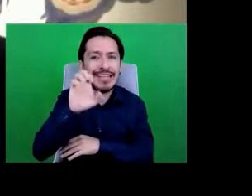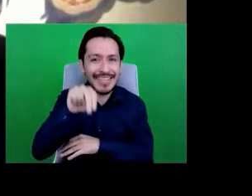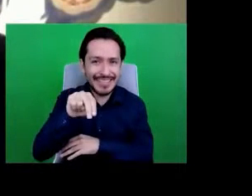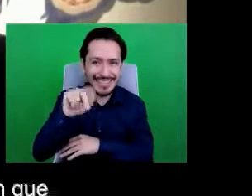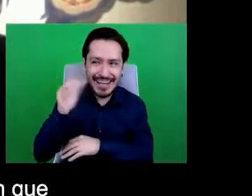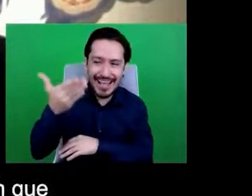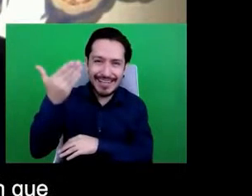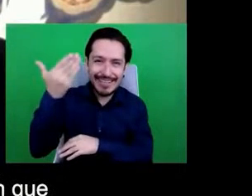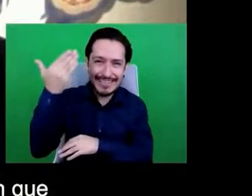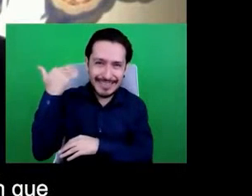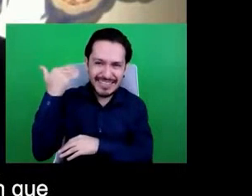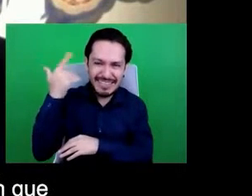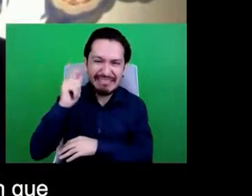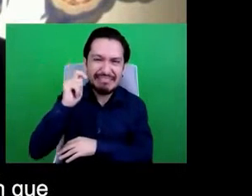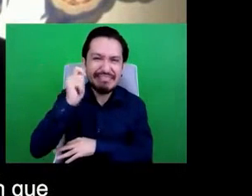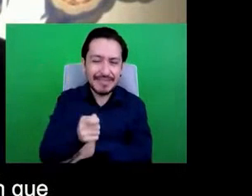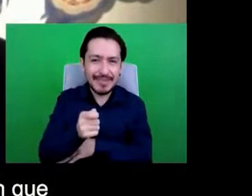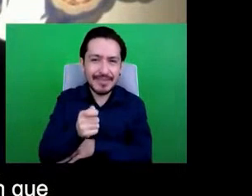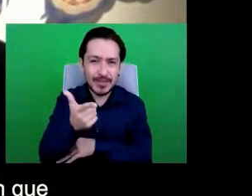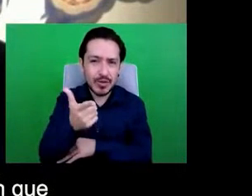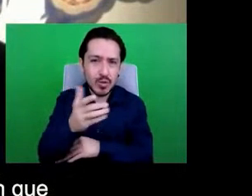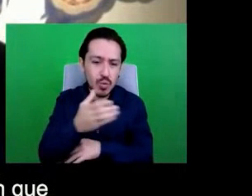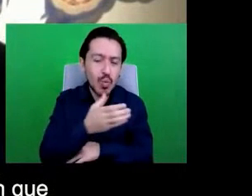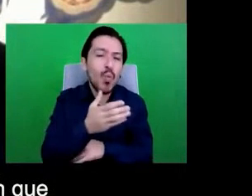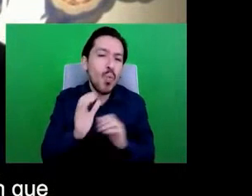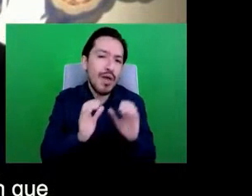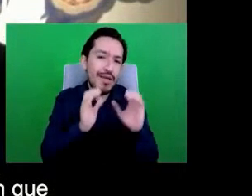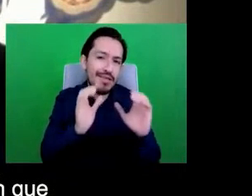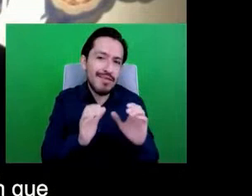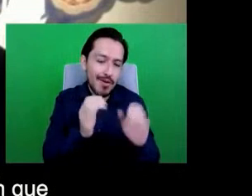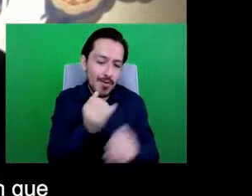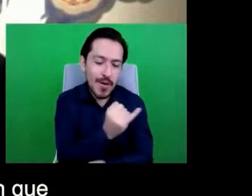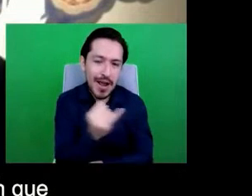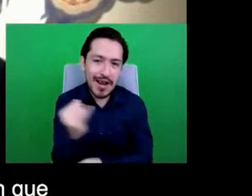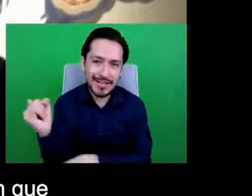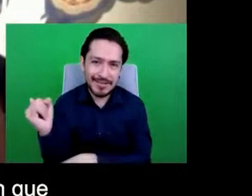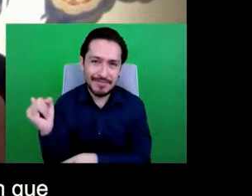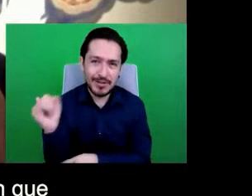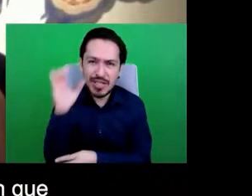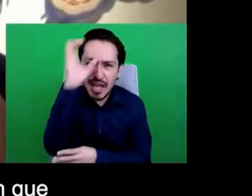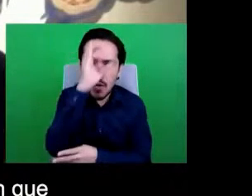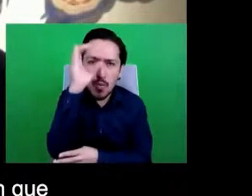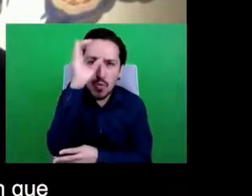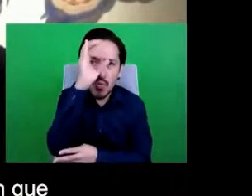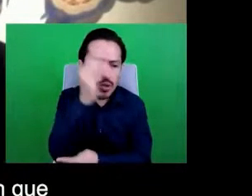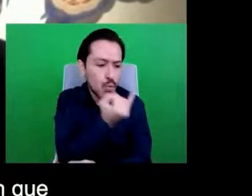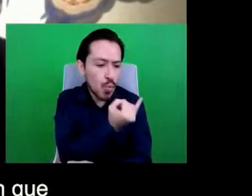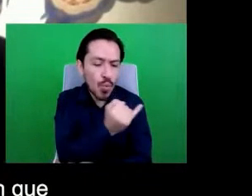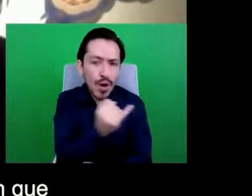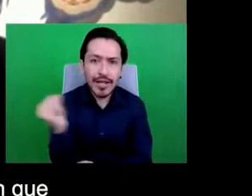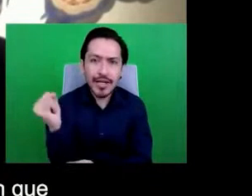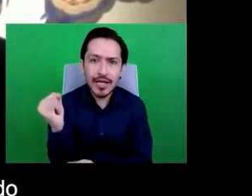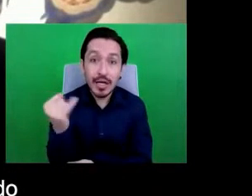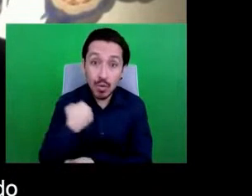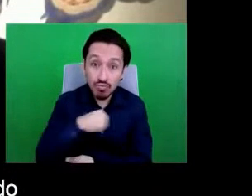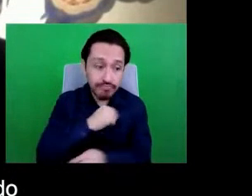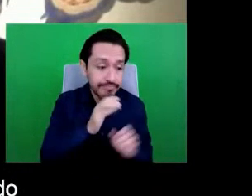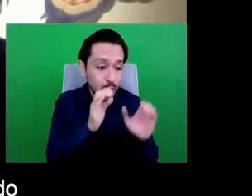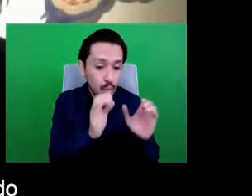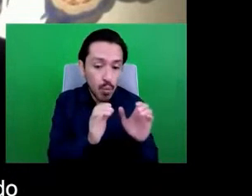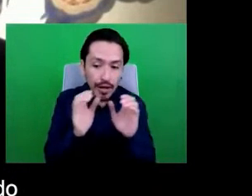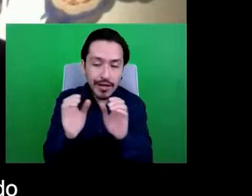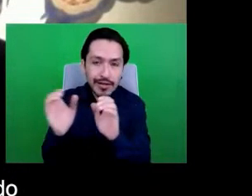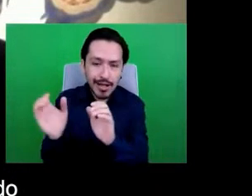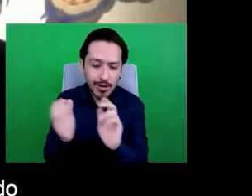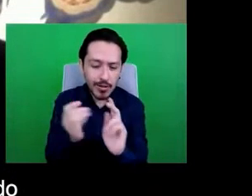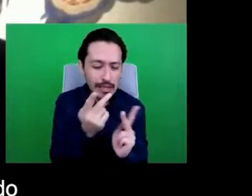cultivar, cuidar un jardín. Entonces, la cultura es un jardín que nosotros tenemos que cuidar, que nosotros creamos, y